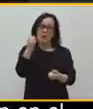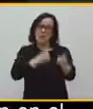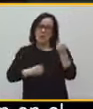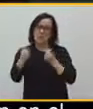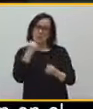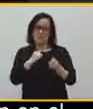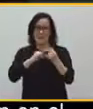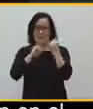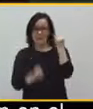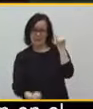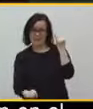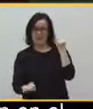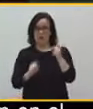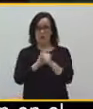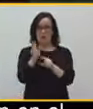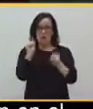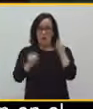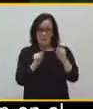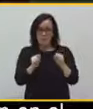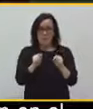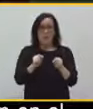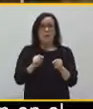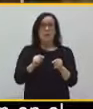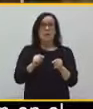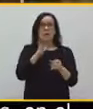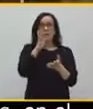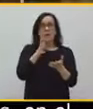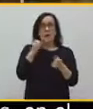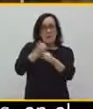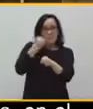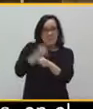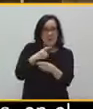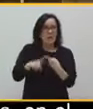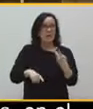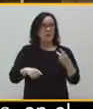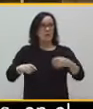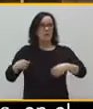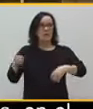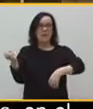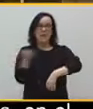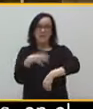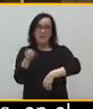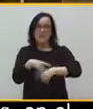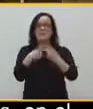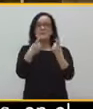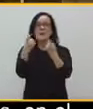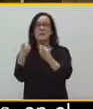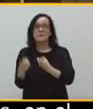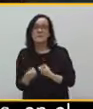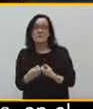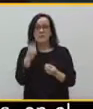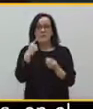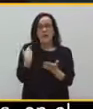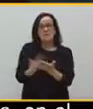del coronavirus, en el impacto sobre el empleo, sobre los ingresos y en la necesidad de garantizar la